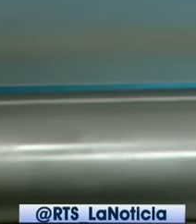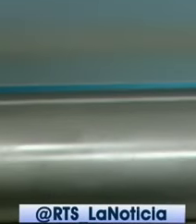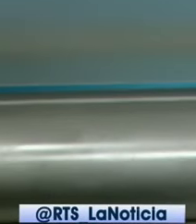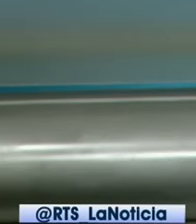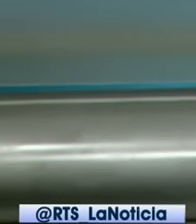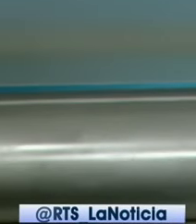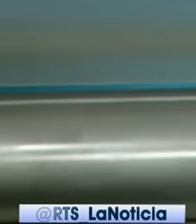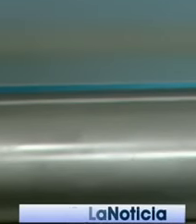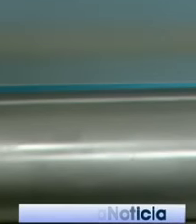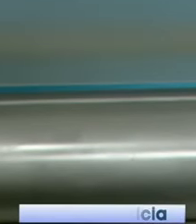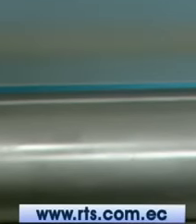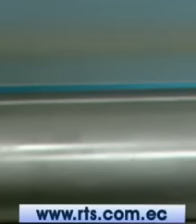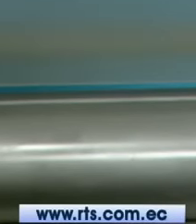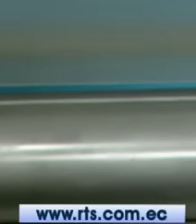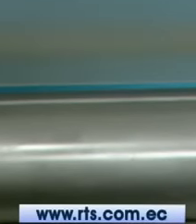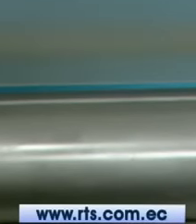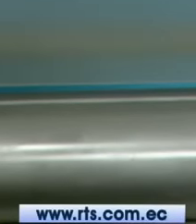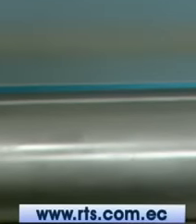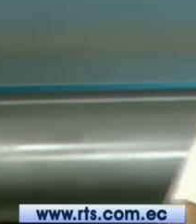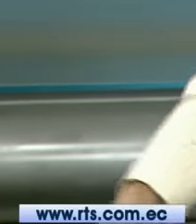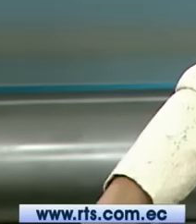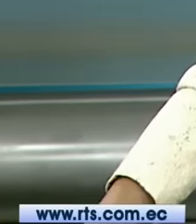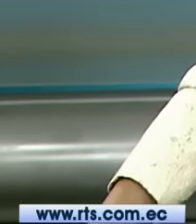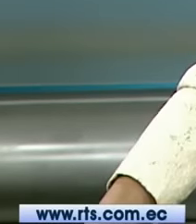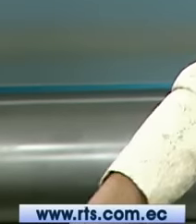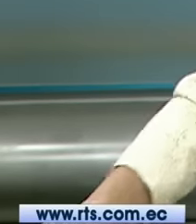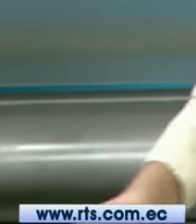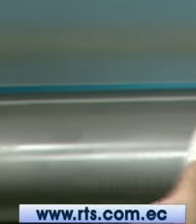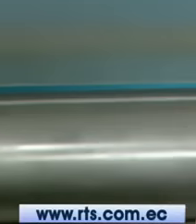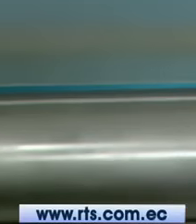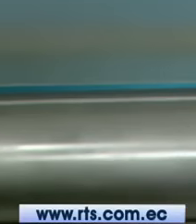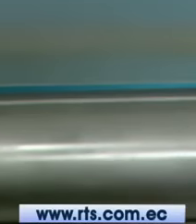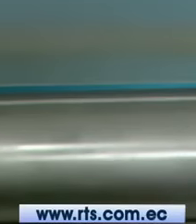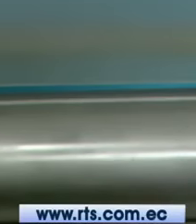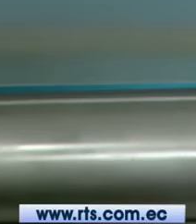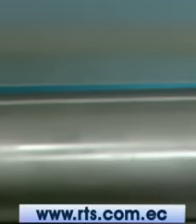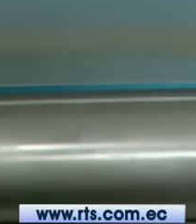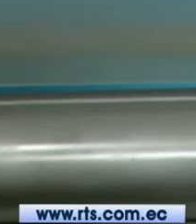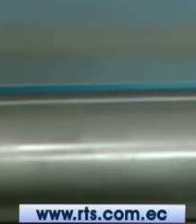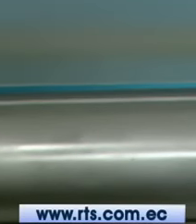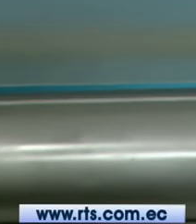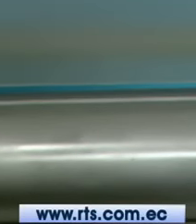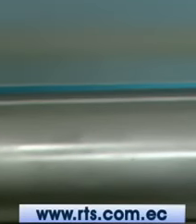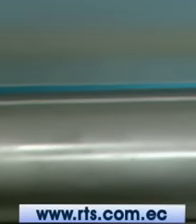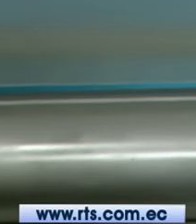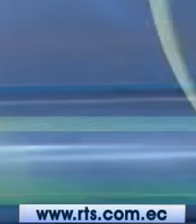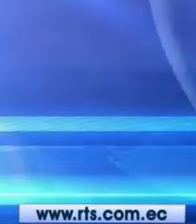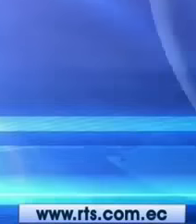detalles de este importante partido. Buenas noches. Con el corazón jugar.